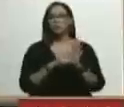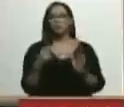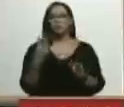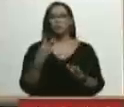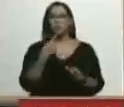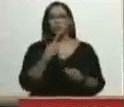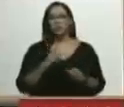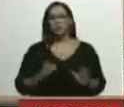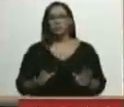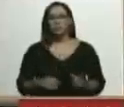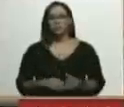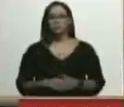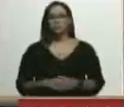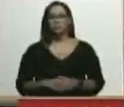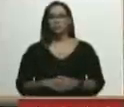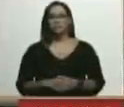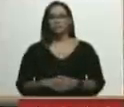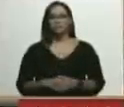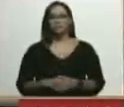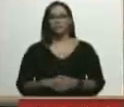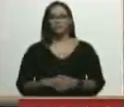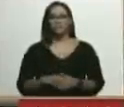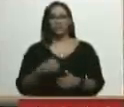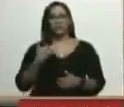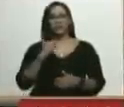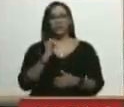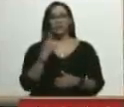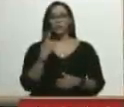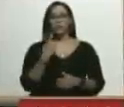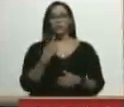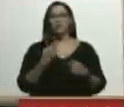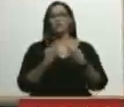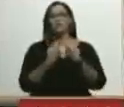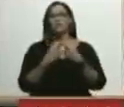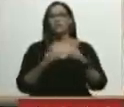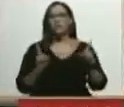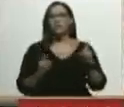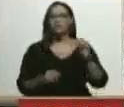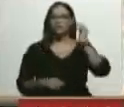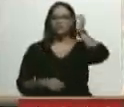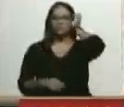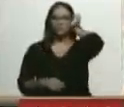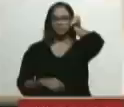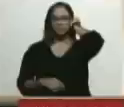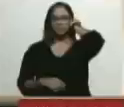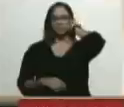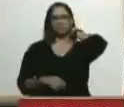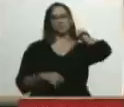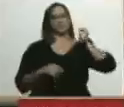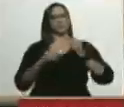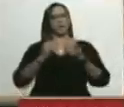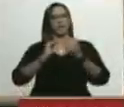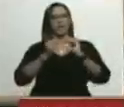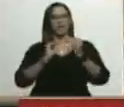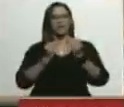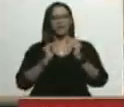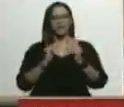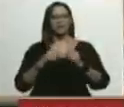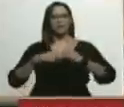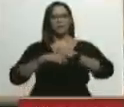ambos hay una diferencia ética de fondo no de fondo